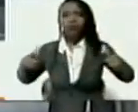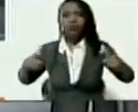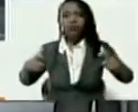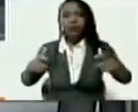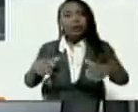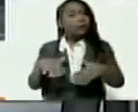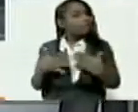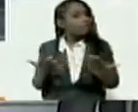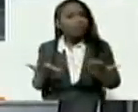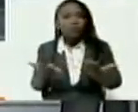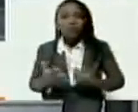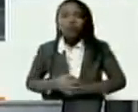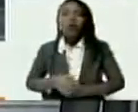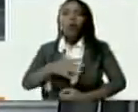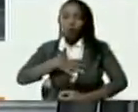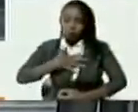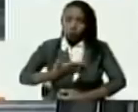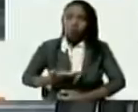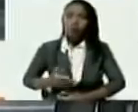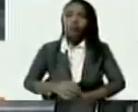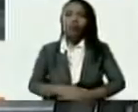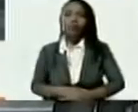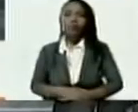que podamos